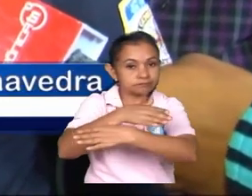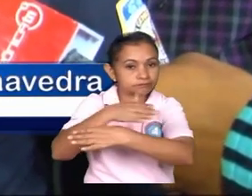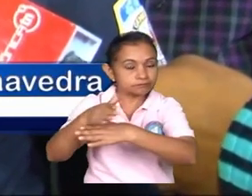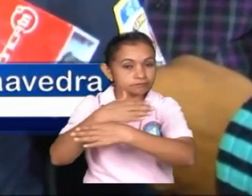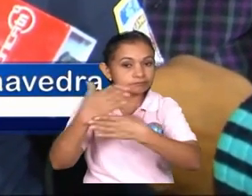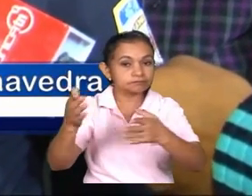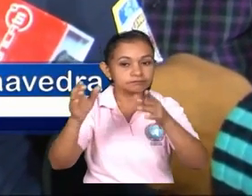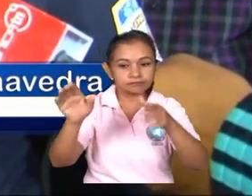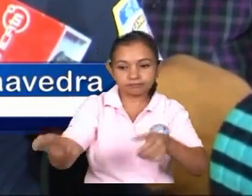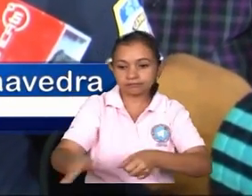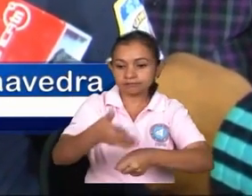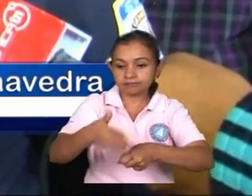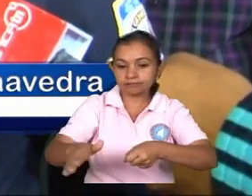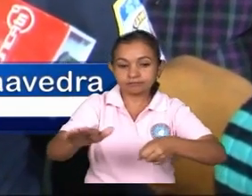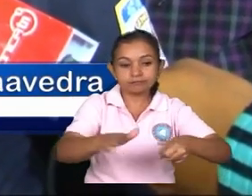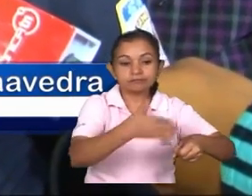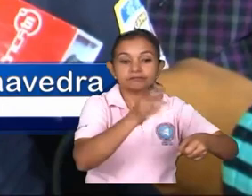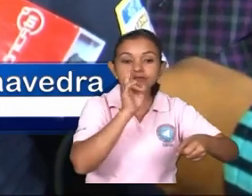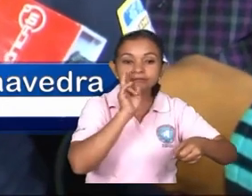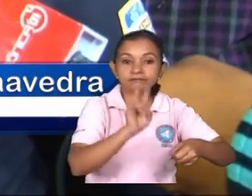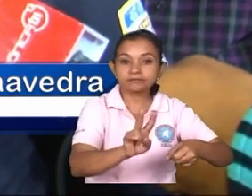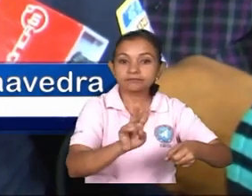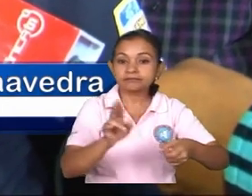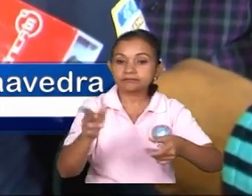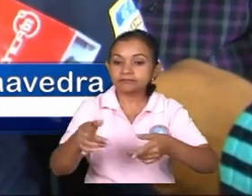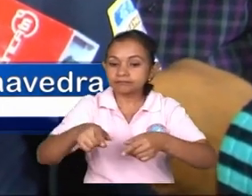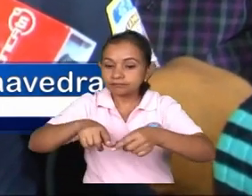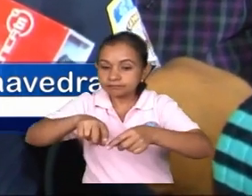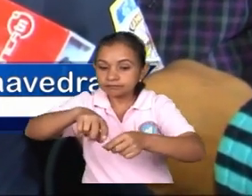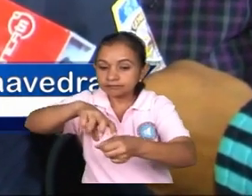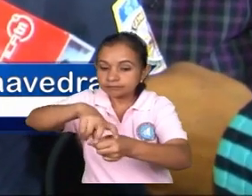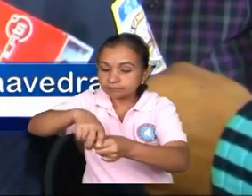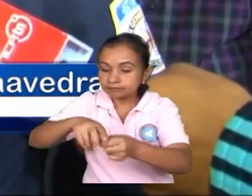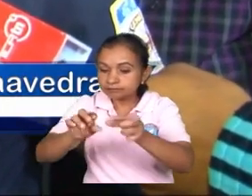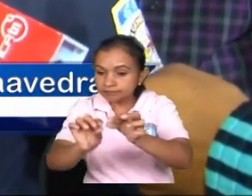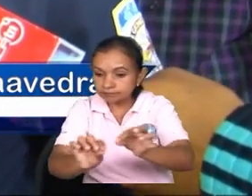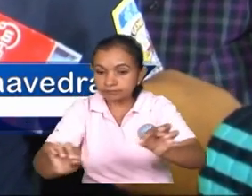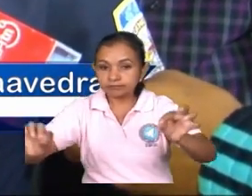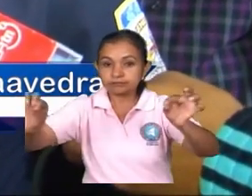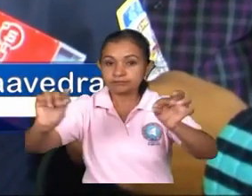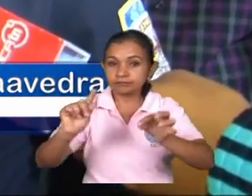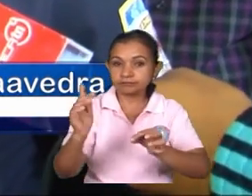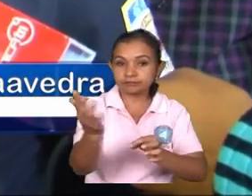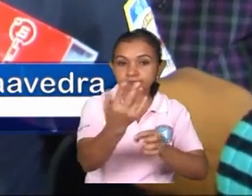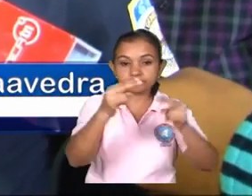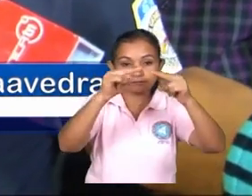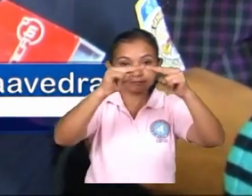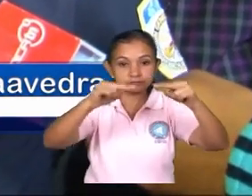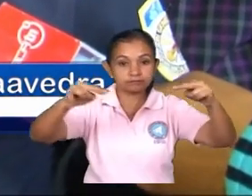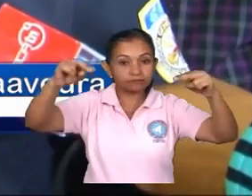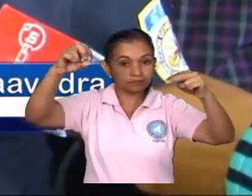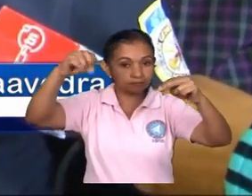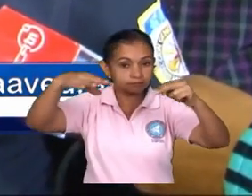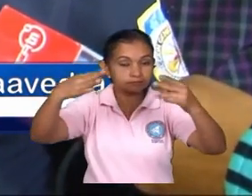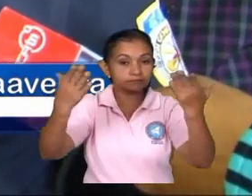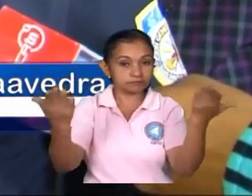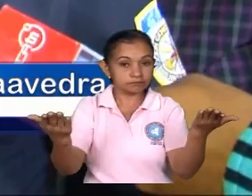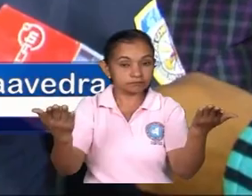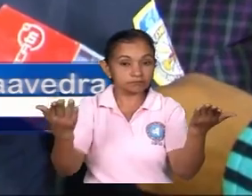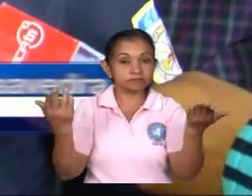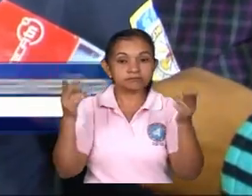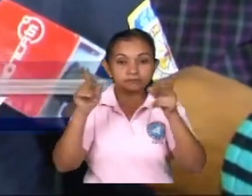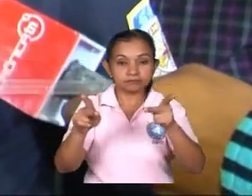las cocinas, la cuestión de las bridas, las mangueras y todo el sistema eléctrico para que